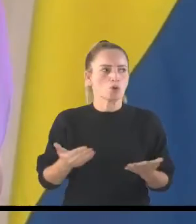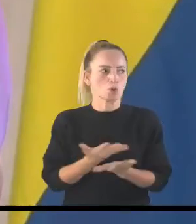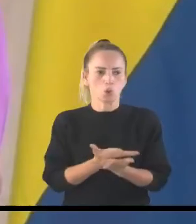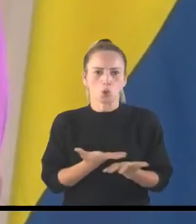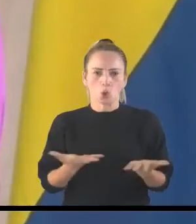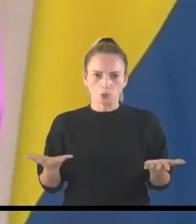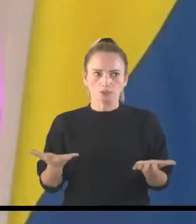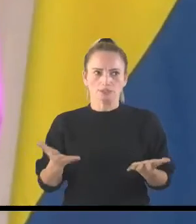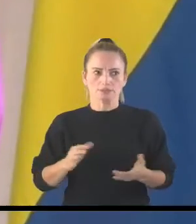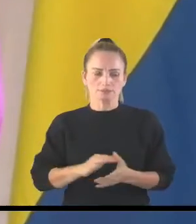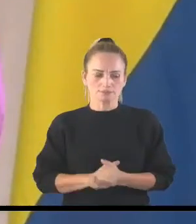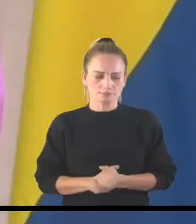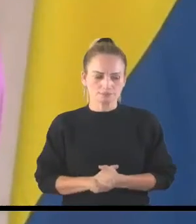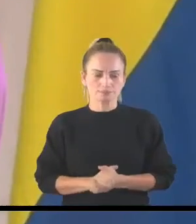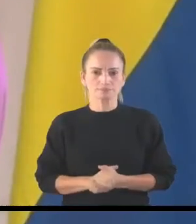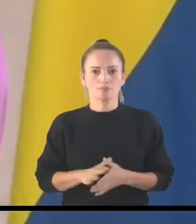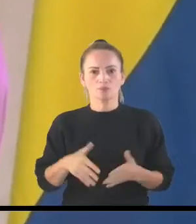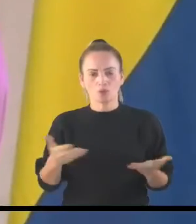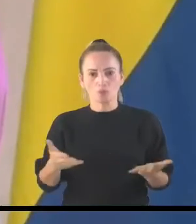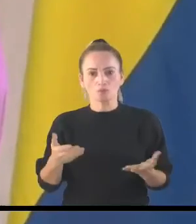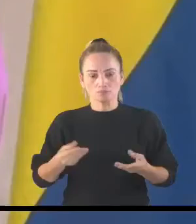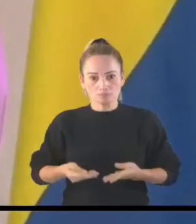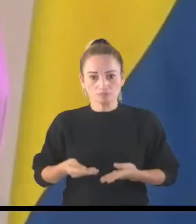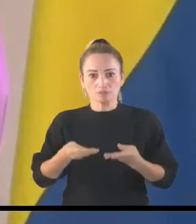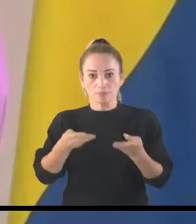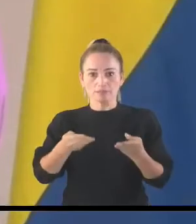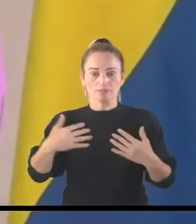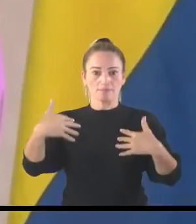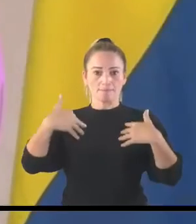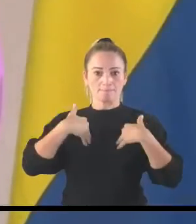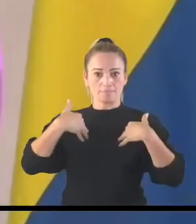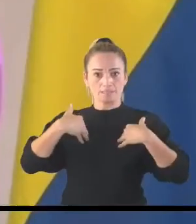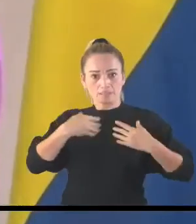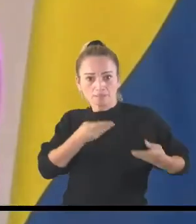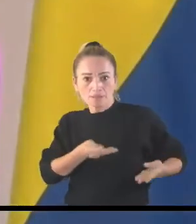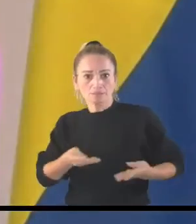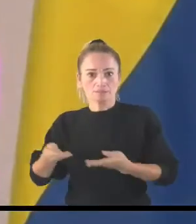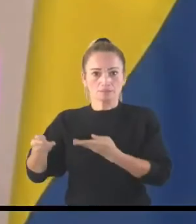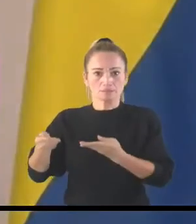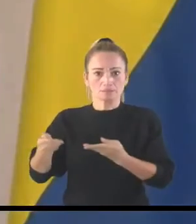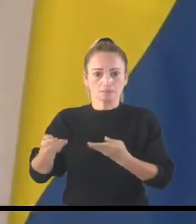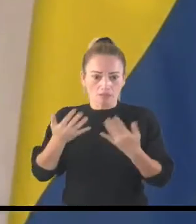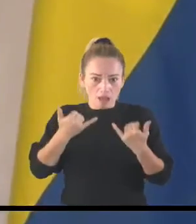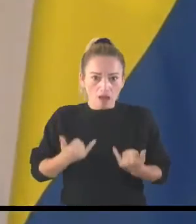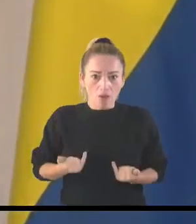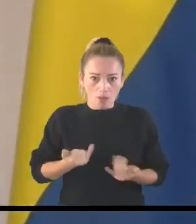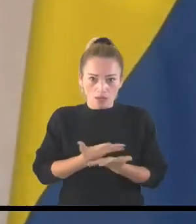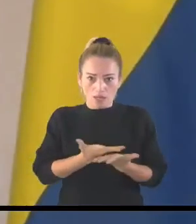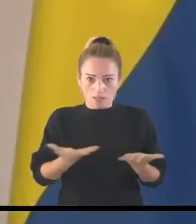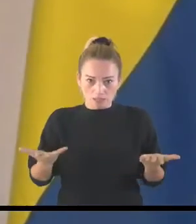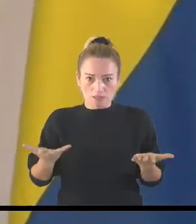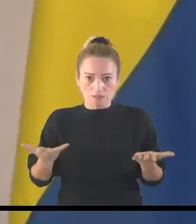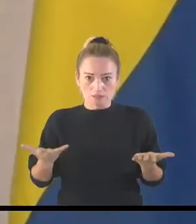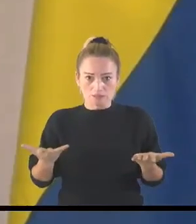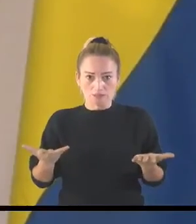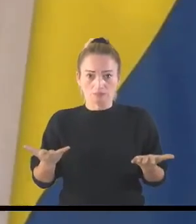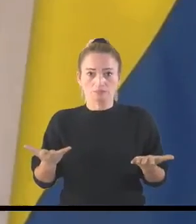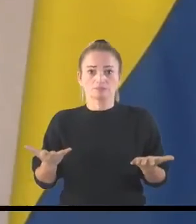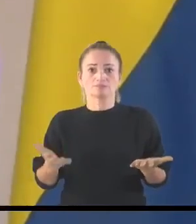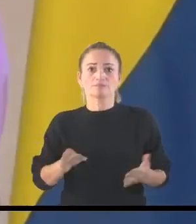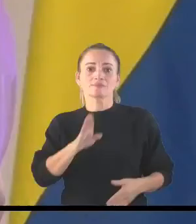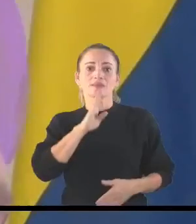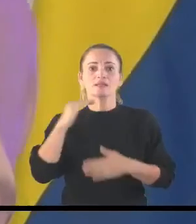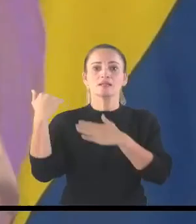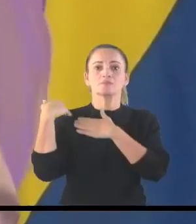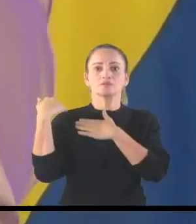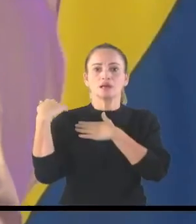bienes que debieron colocarse en disposición para víctimas están y han estado en manos